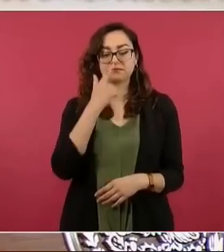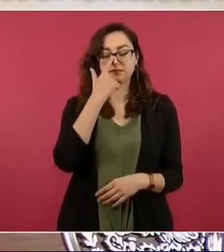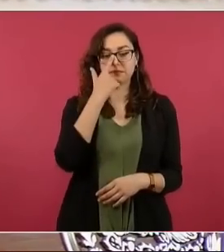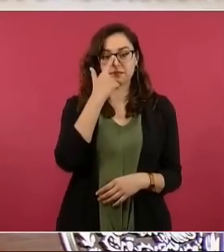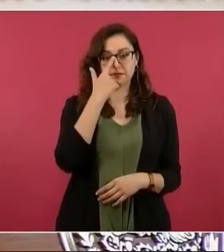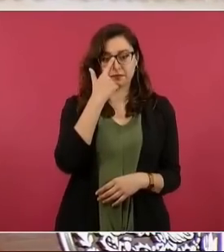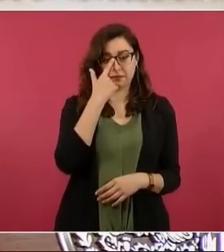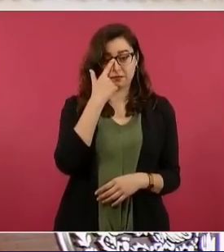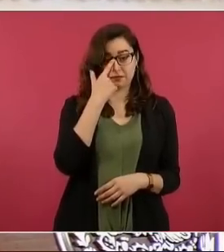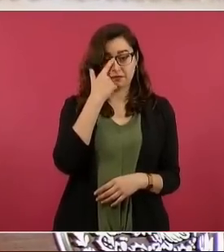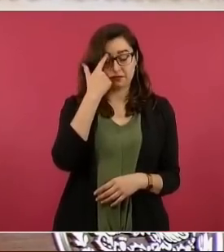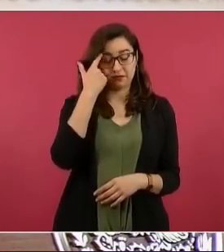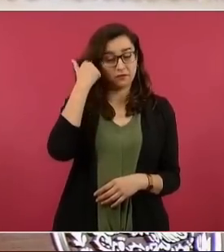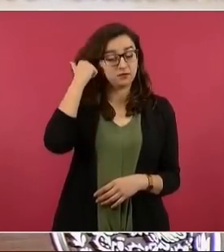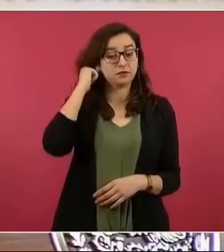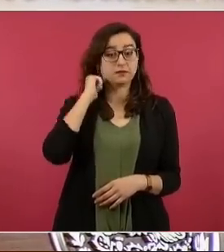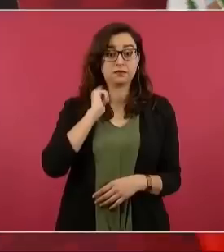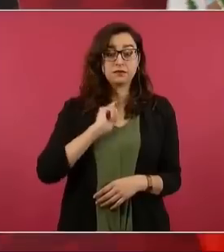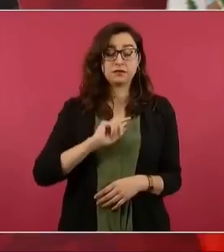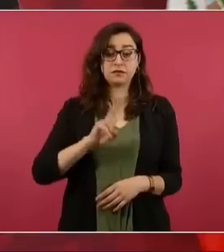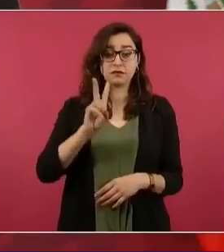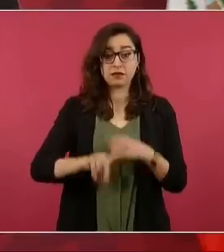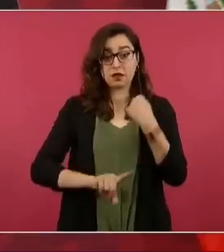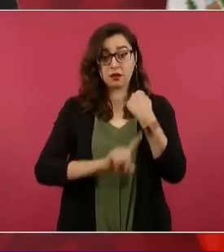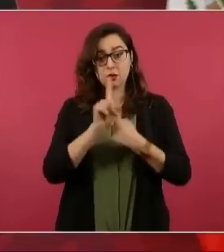esto existe desde hace mucho tiempo